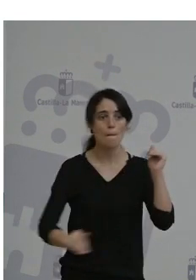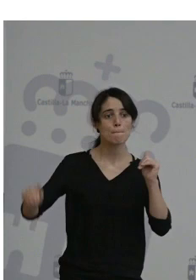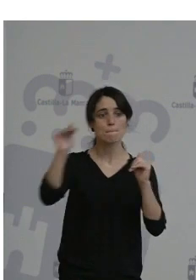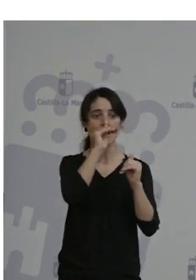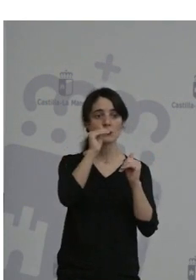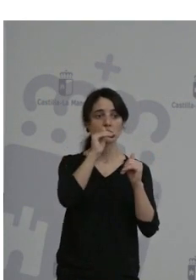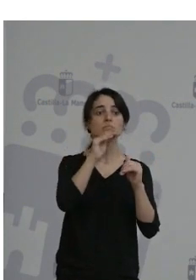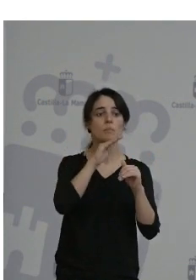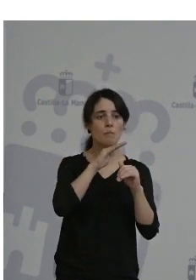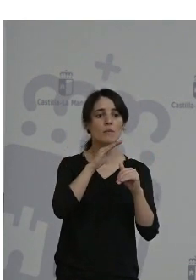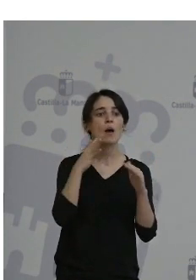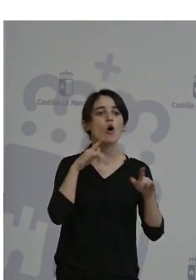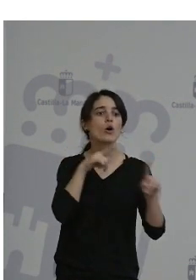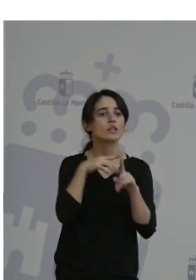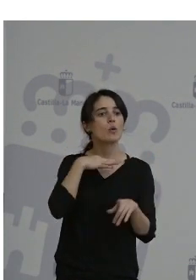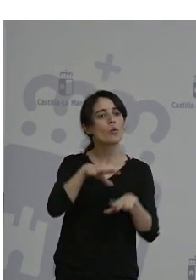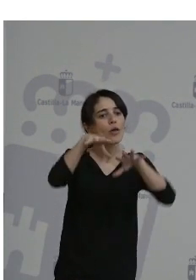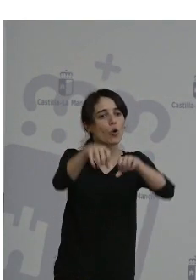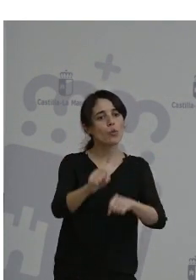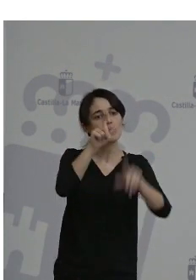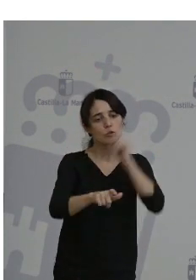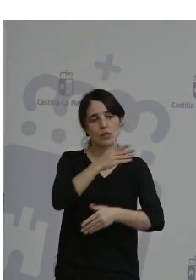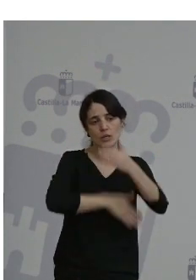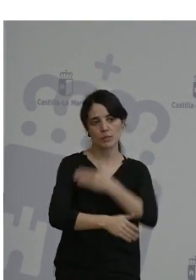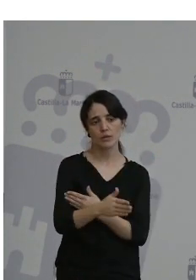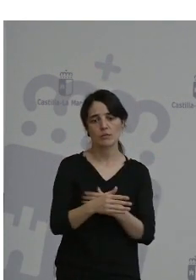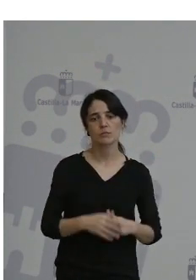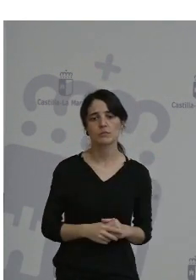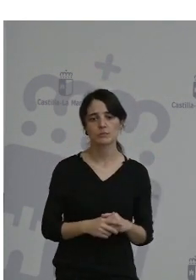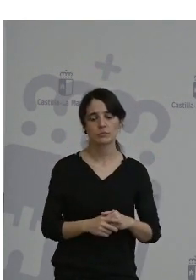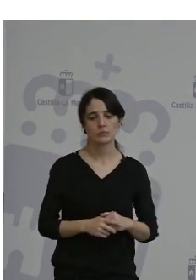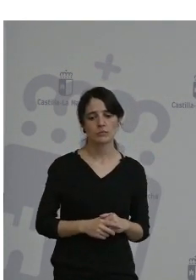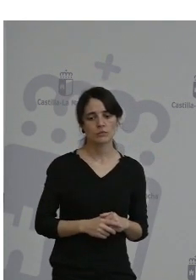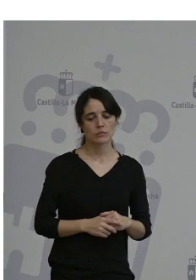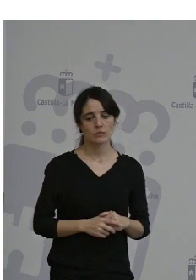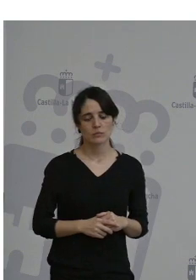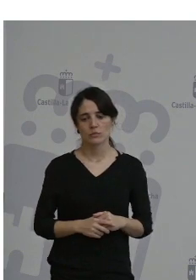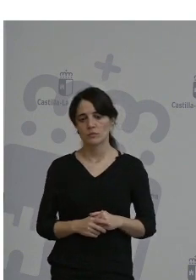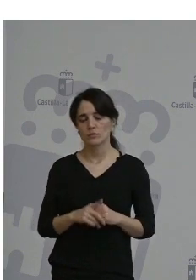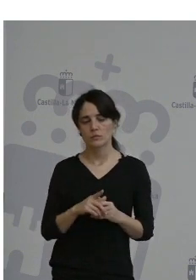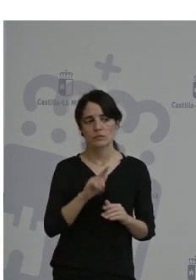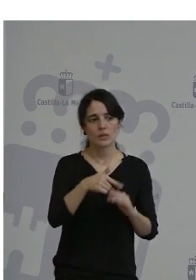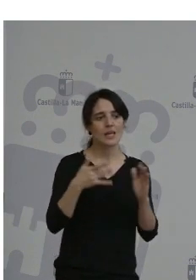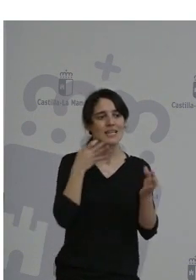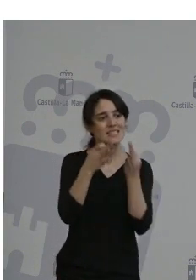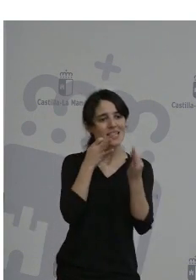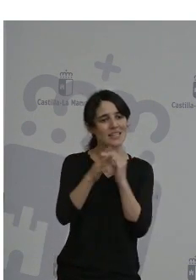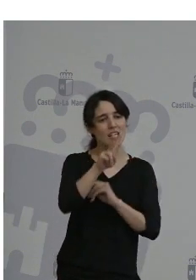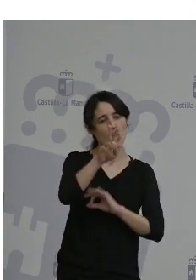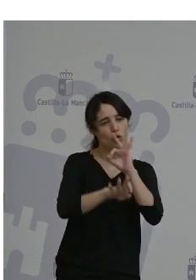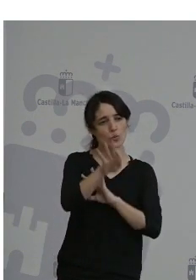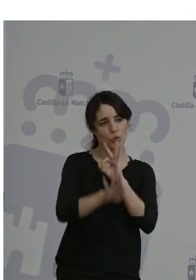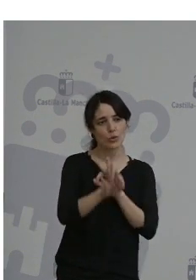las vacantes para ser cubiertas entre personas con discapacidad. Y se detalla que al menos el 2% de las plazas